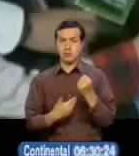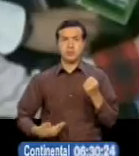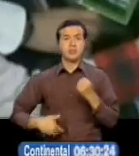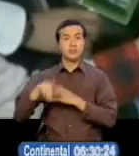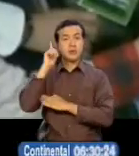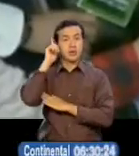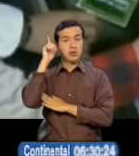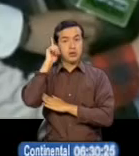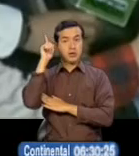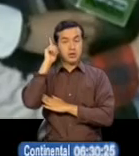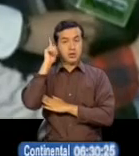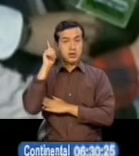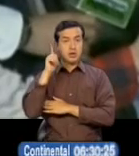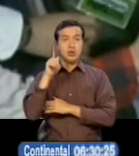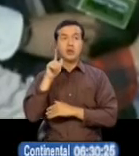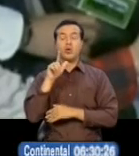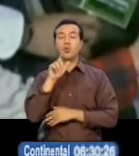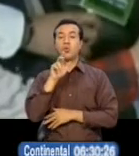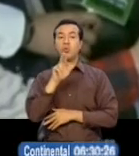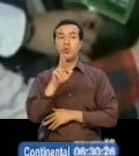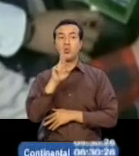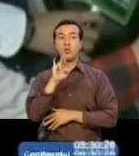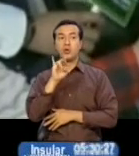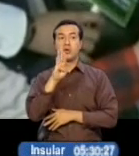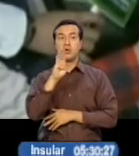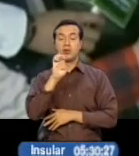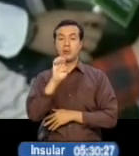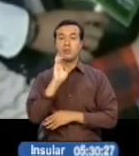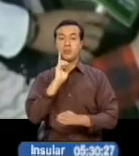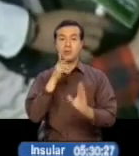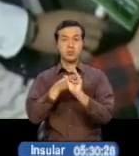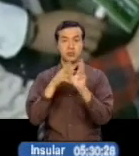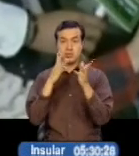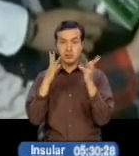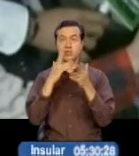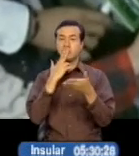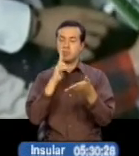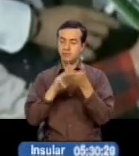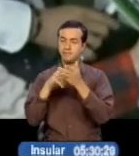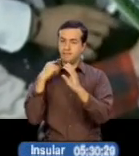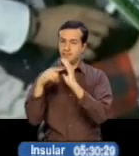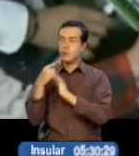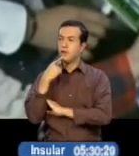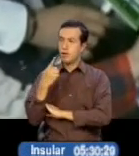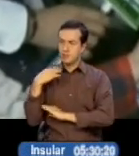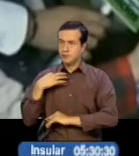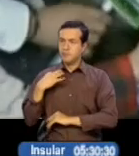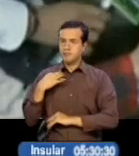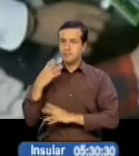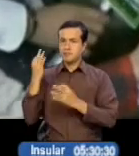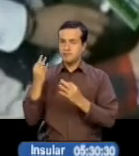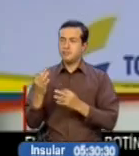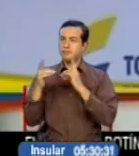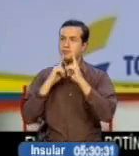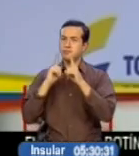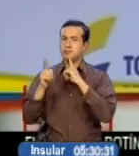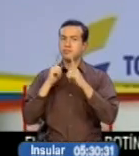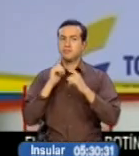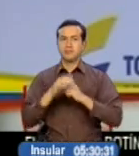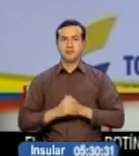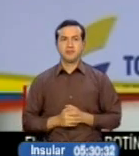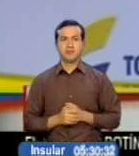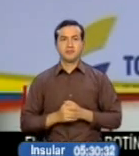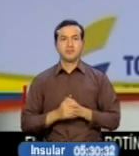líder de la campaña del no, Álvaro Uribe, no asistió a esta primera reunión, pero que a través de un comunicado reiteró su disposición para dialogar. A